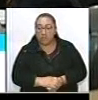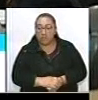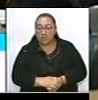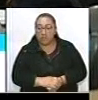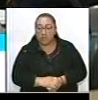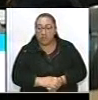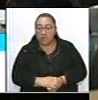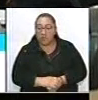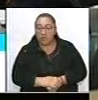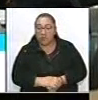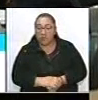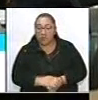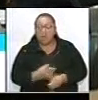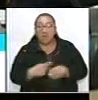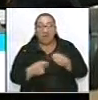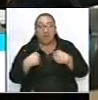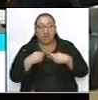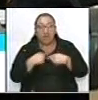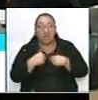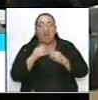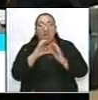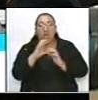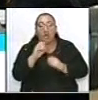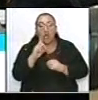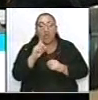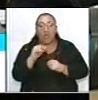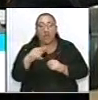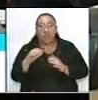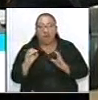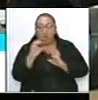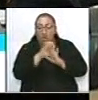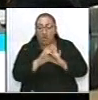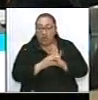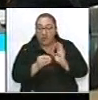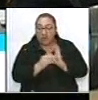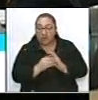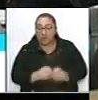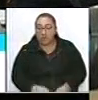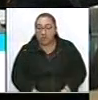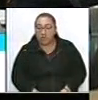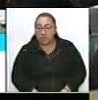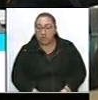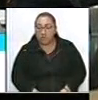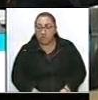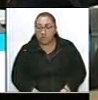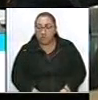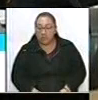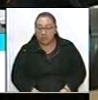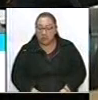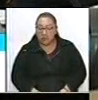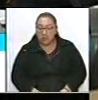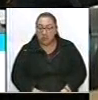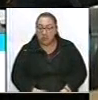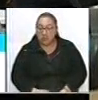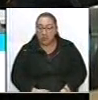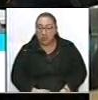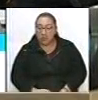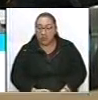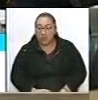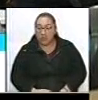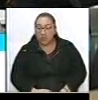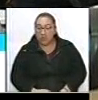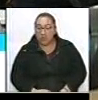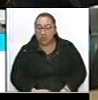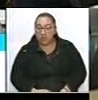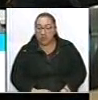Para que también tengan un código, ¿cómo se llama? Esos serenos. Y así, ¿cómo se llama? Cuando un sereno